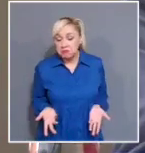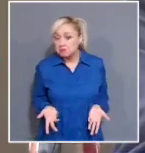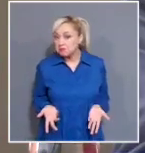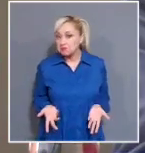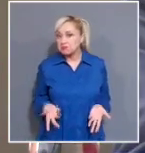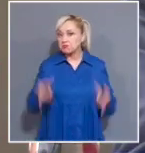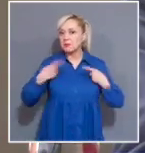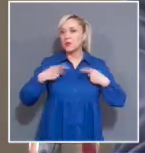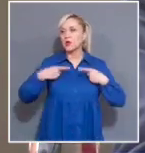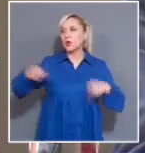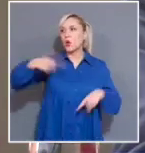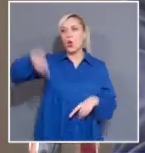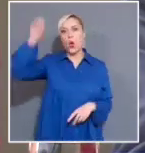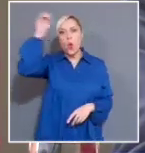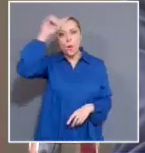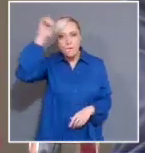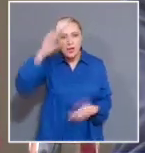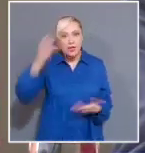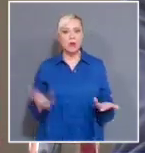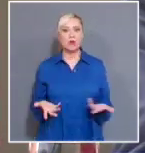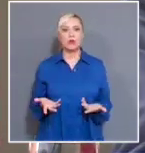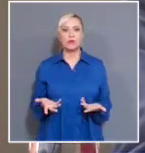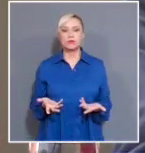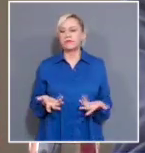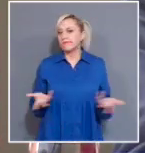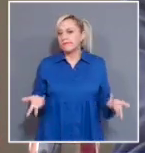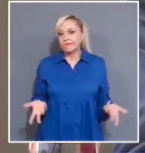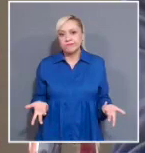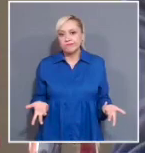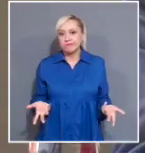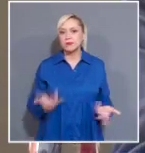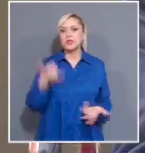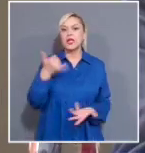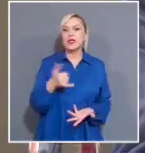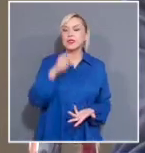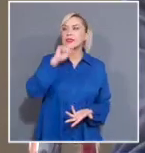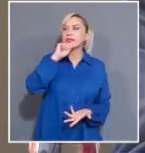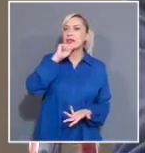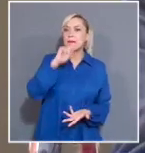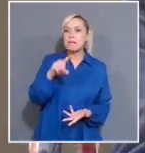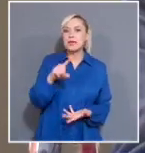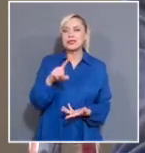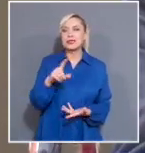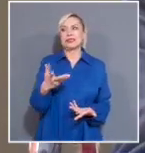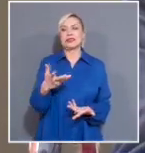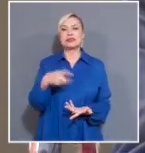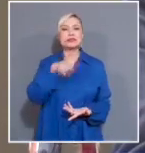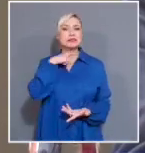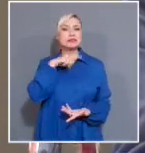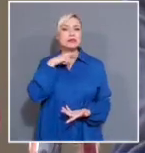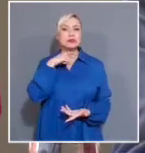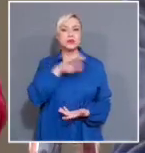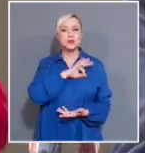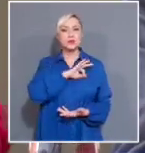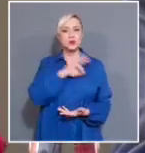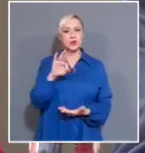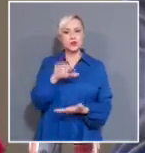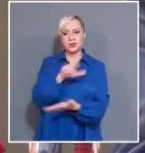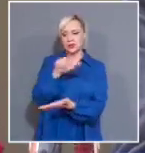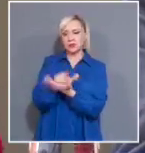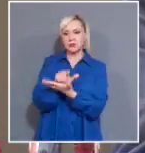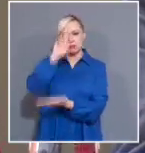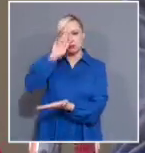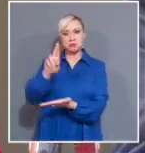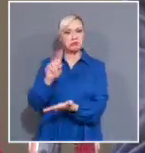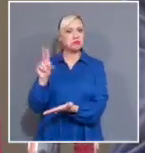sino que además se pone en riesgo el estado mismo de derecho porque se pierde la